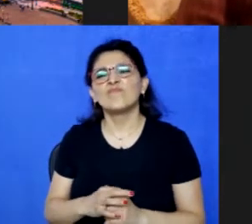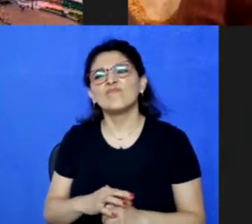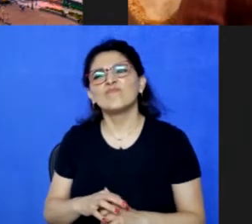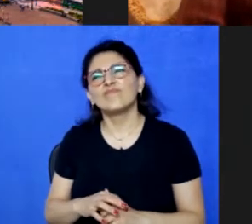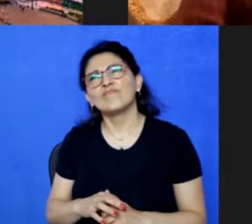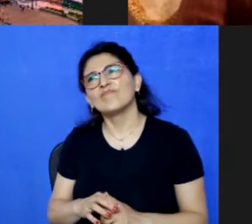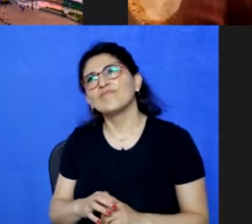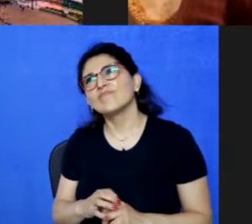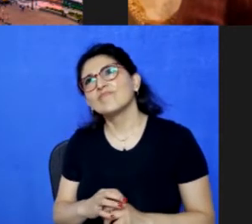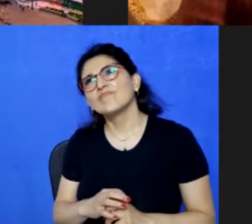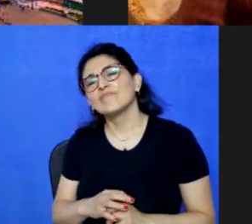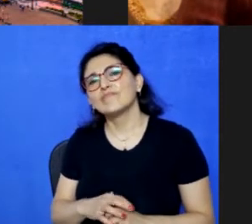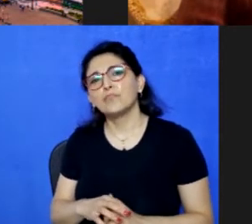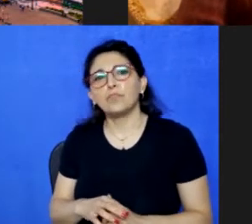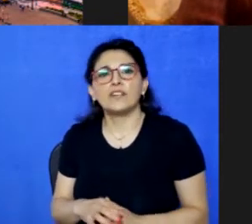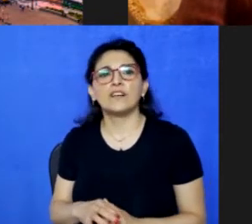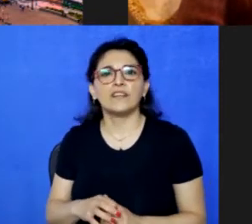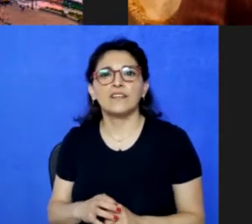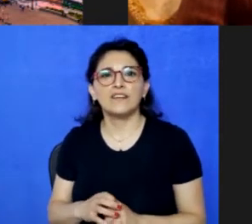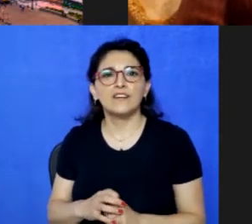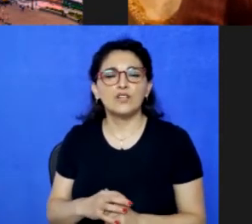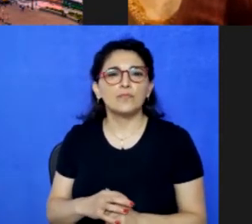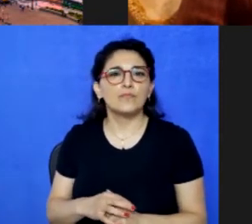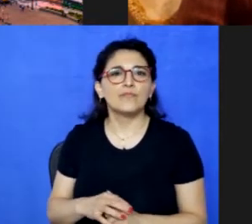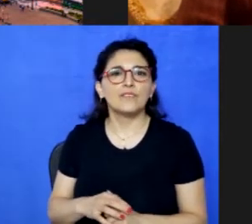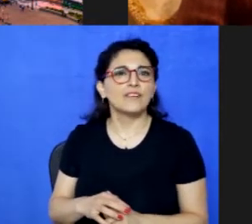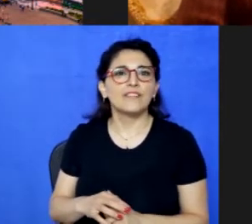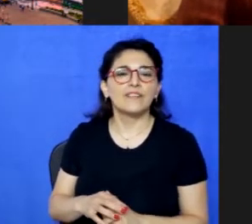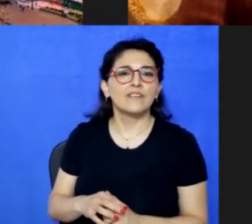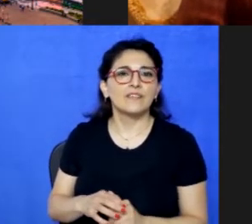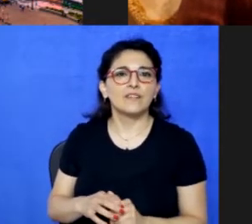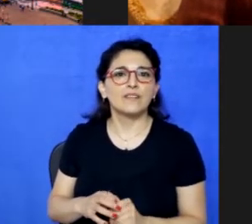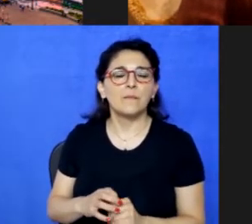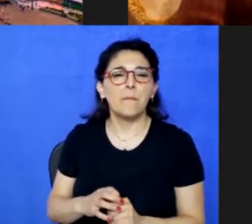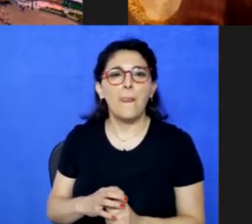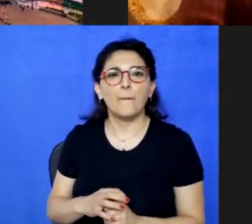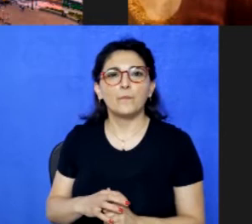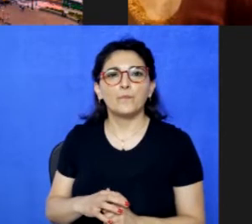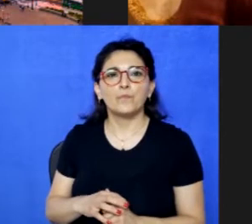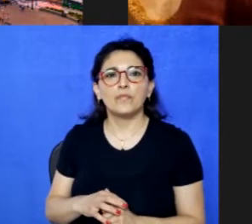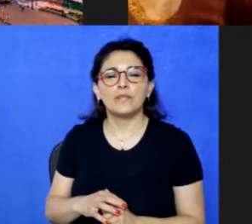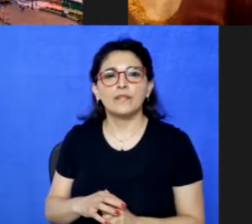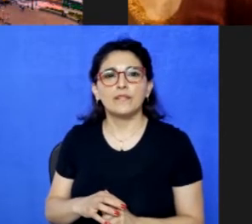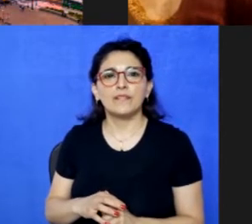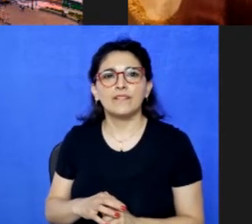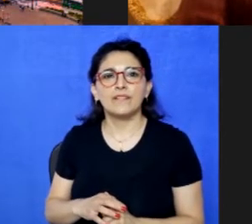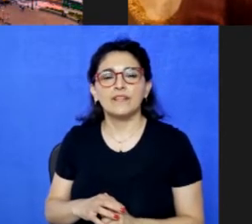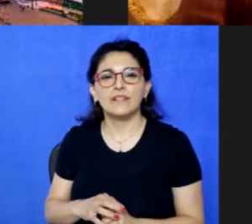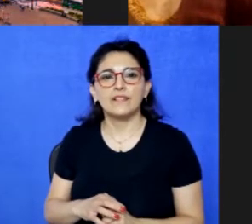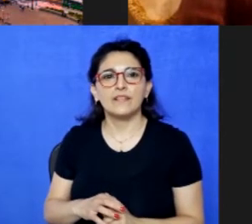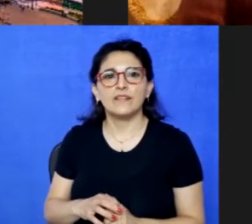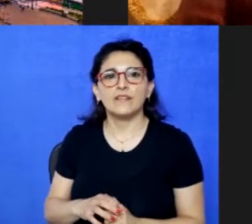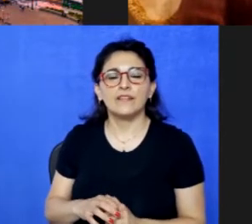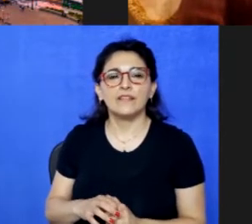te vas a sentir mejor vos, me parece, porque, qué sé yo, me parece que avanzar, sí, bueno, una entrada, un primer plato, un plato principal, un postre,